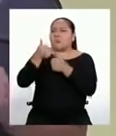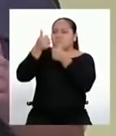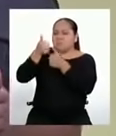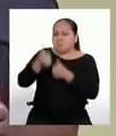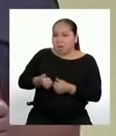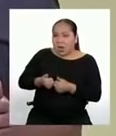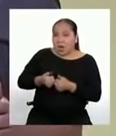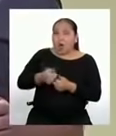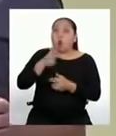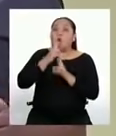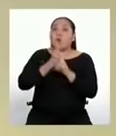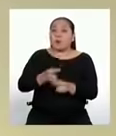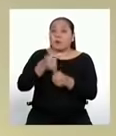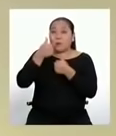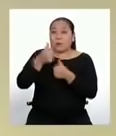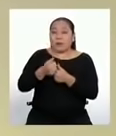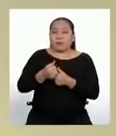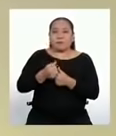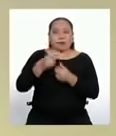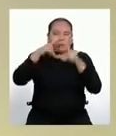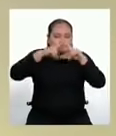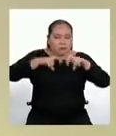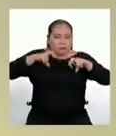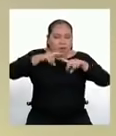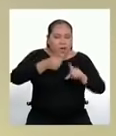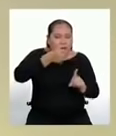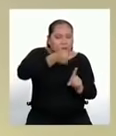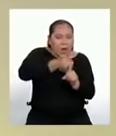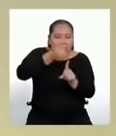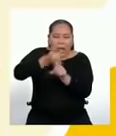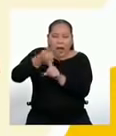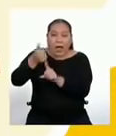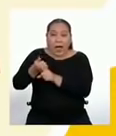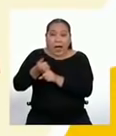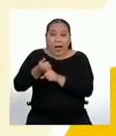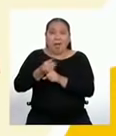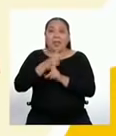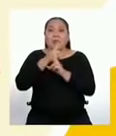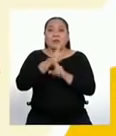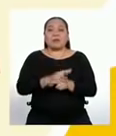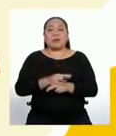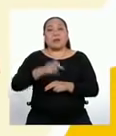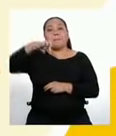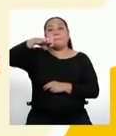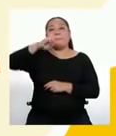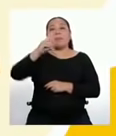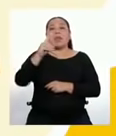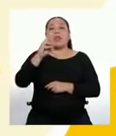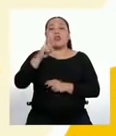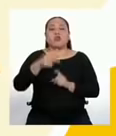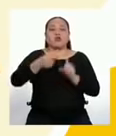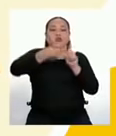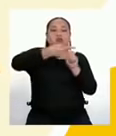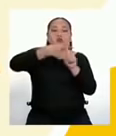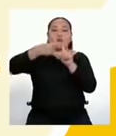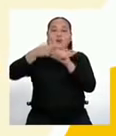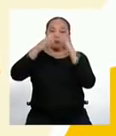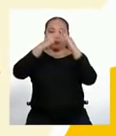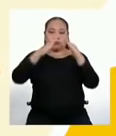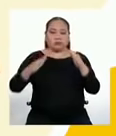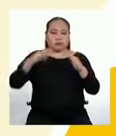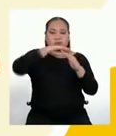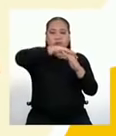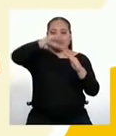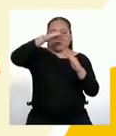del gráfico de un triángulo, analizaremos cada una de las afirmaciones. Para el caso de Pedro, la suma de las longitudes de